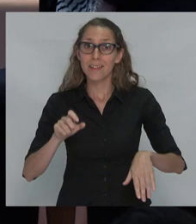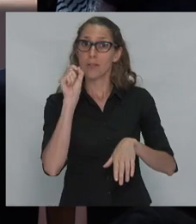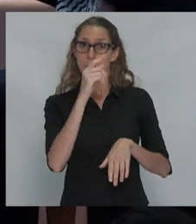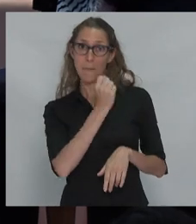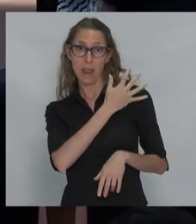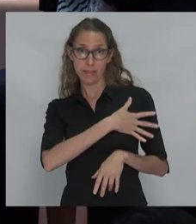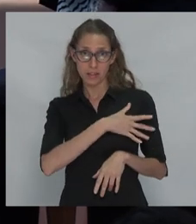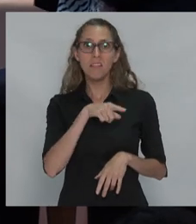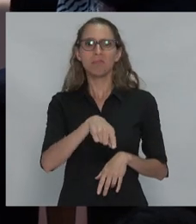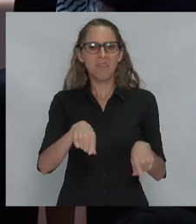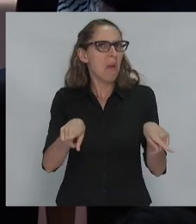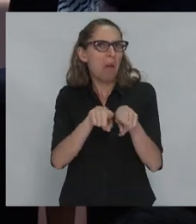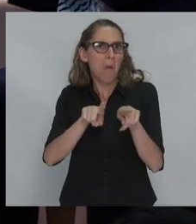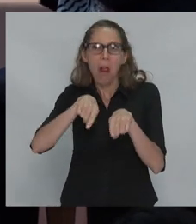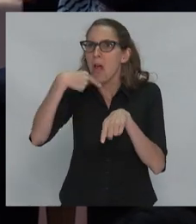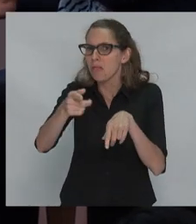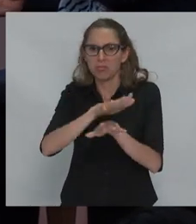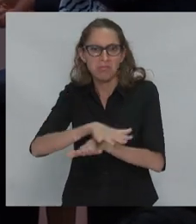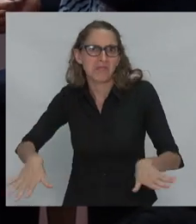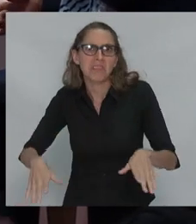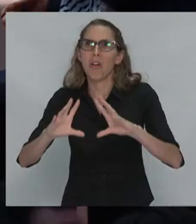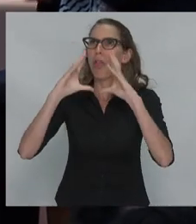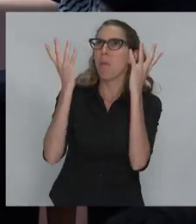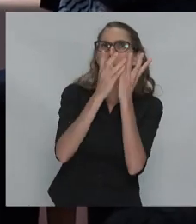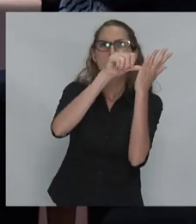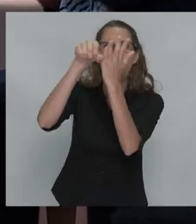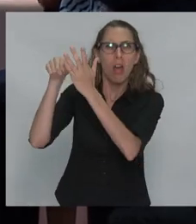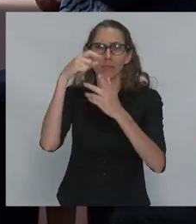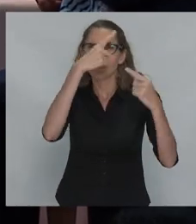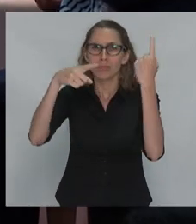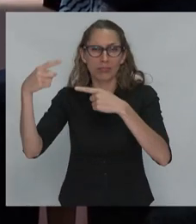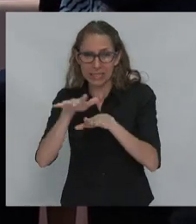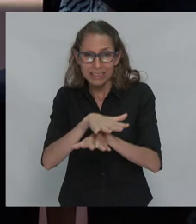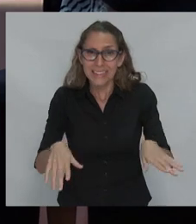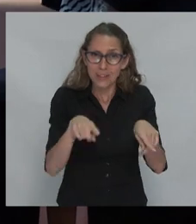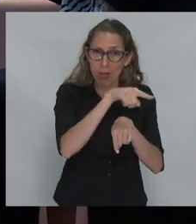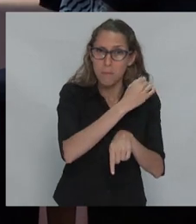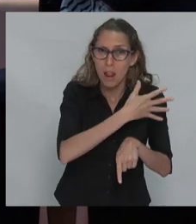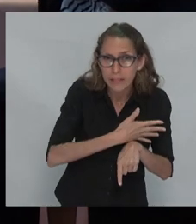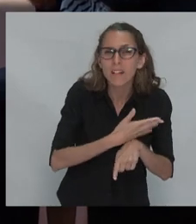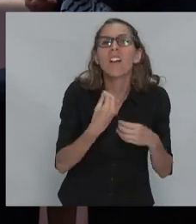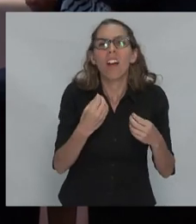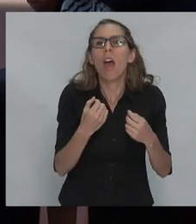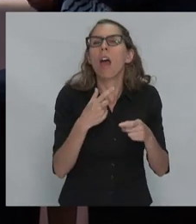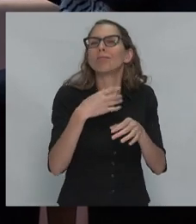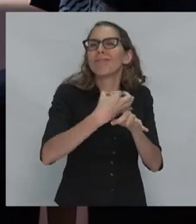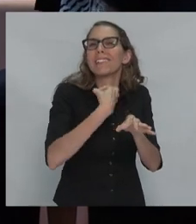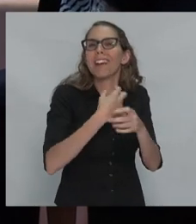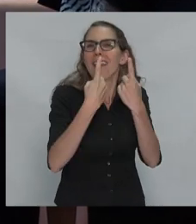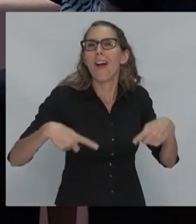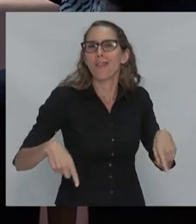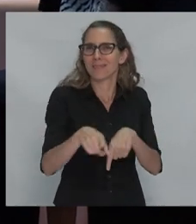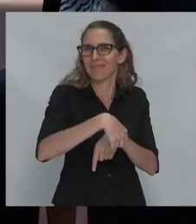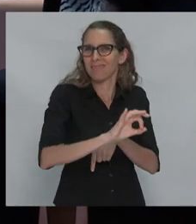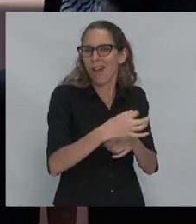palestinos, al igual que muchos niños a lo largo y ancho del mundo, todos los días nos dan nuevas lecciones,